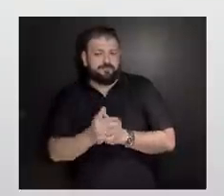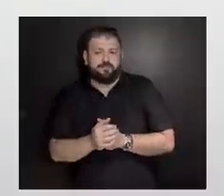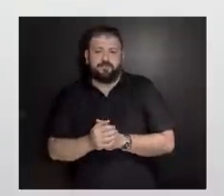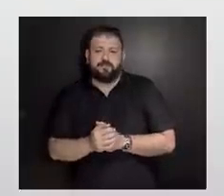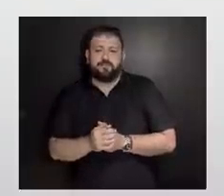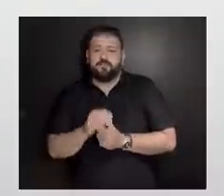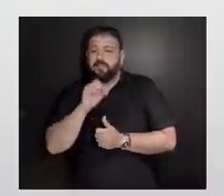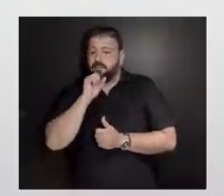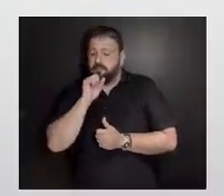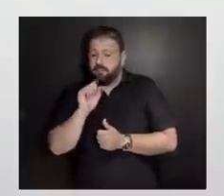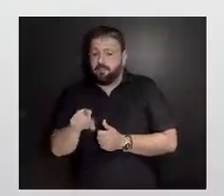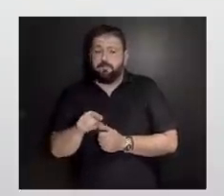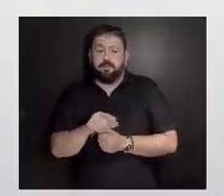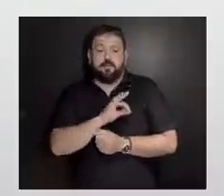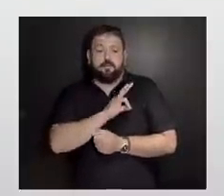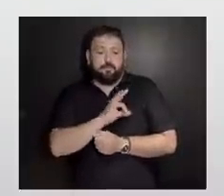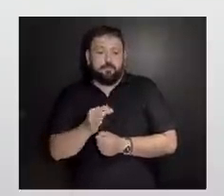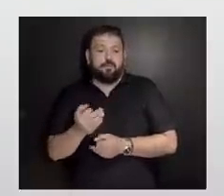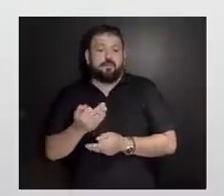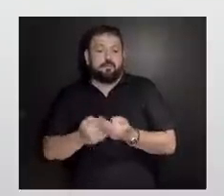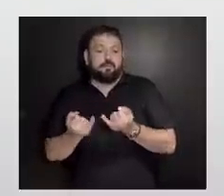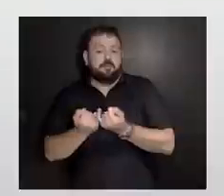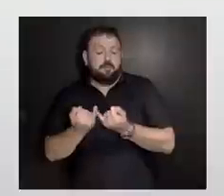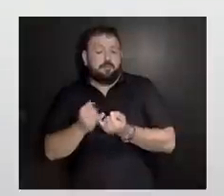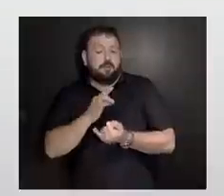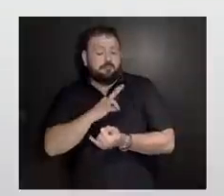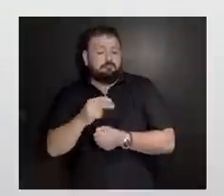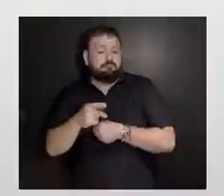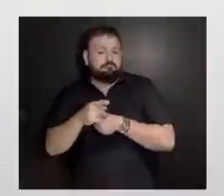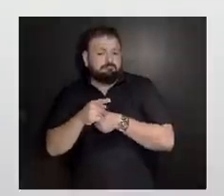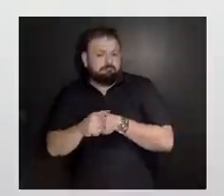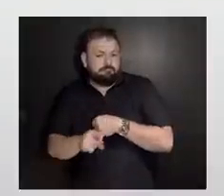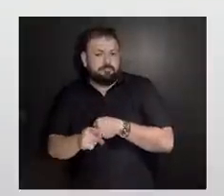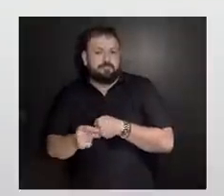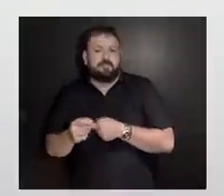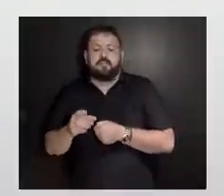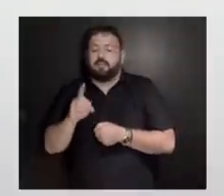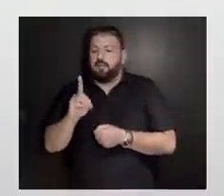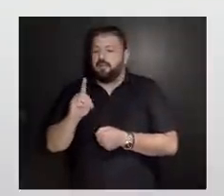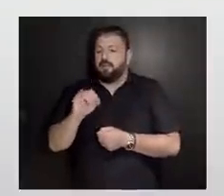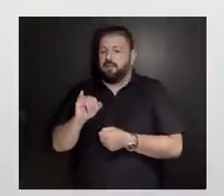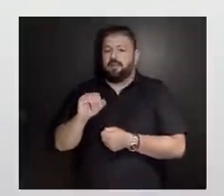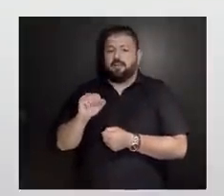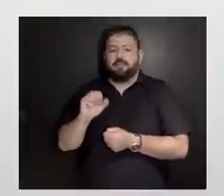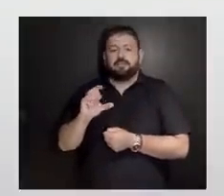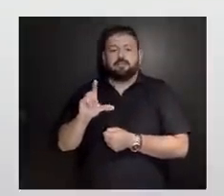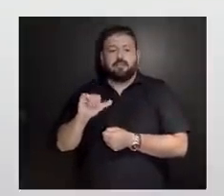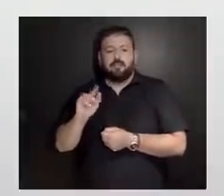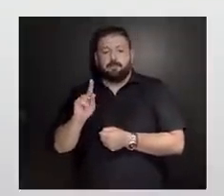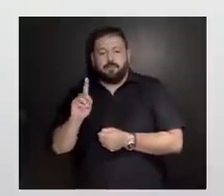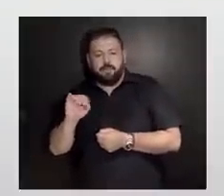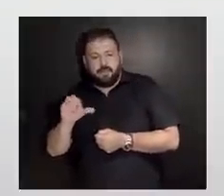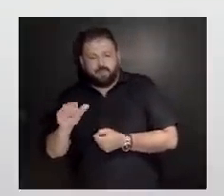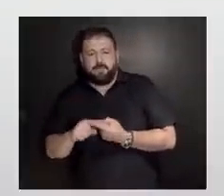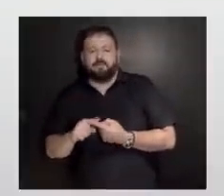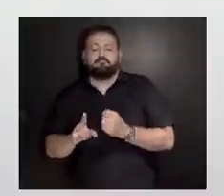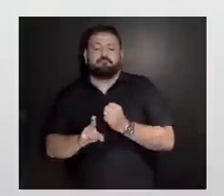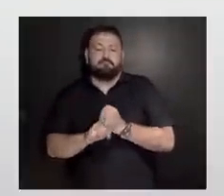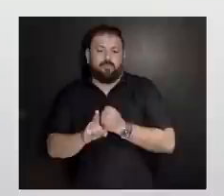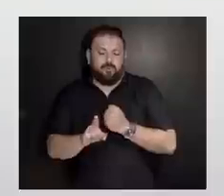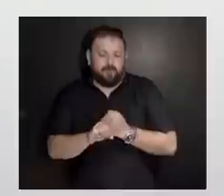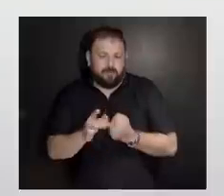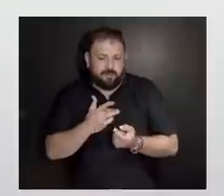este padecimiento puede incrementar el riesgo de dislipidemias, de problemas cardiovasculares, de